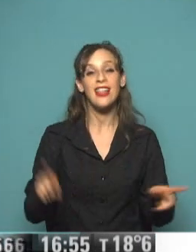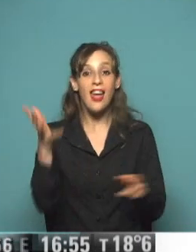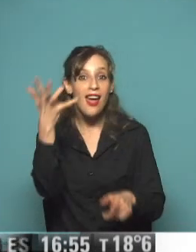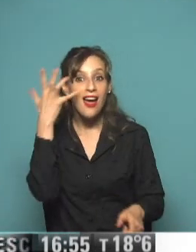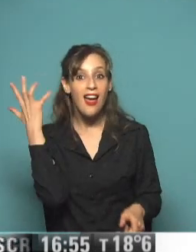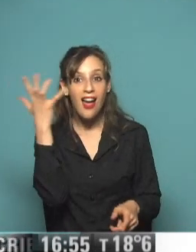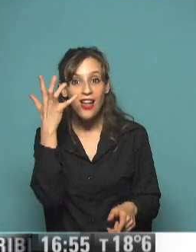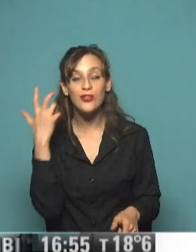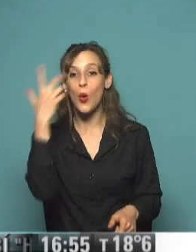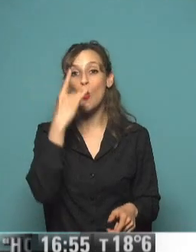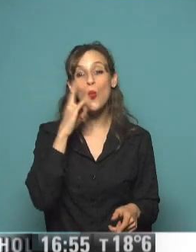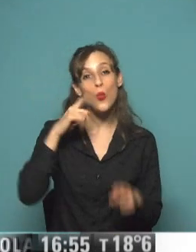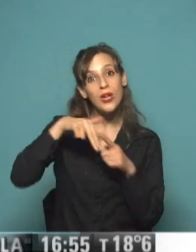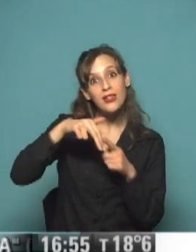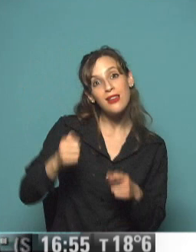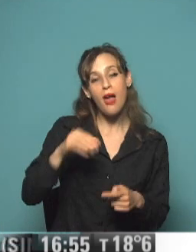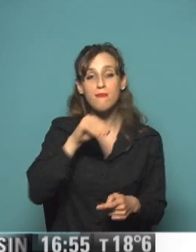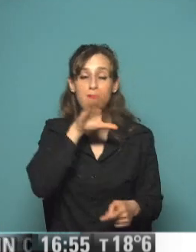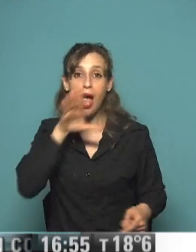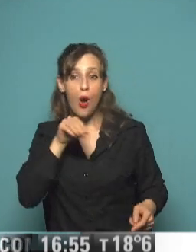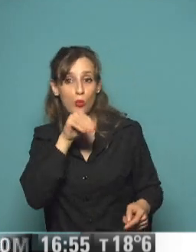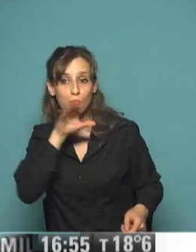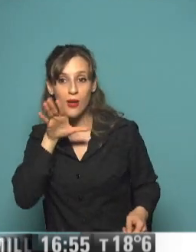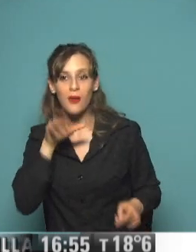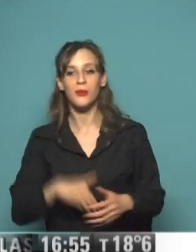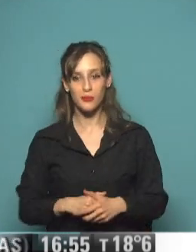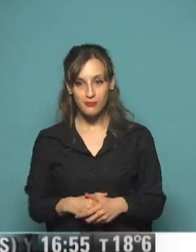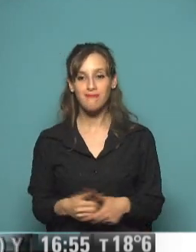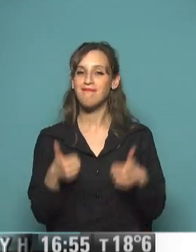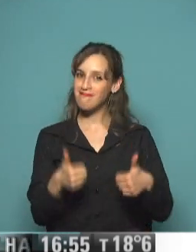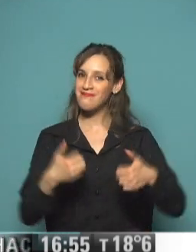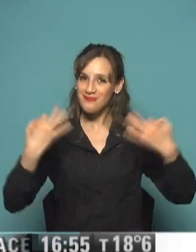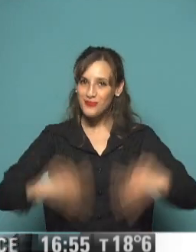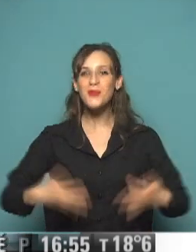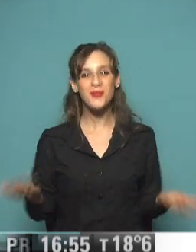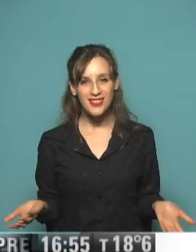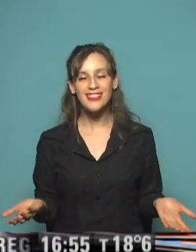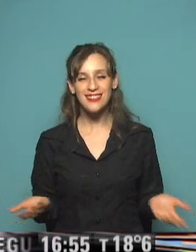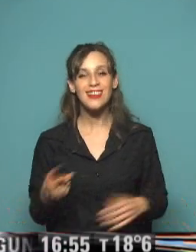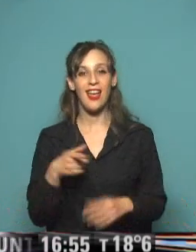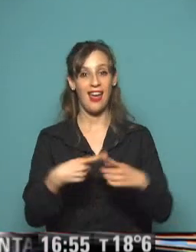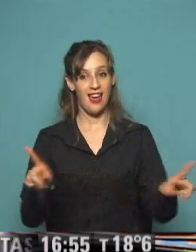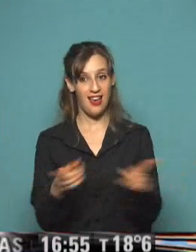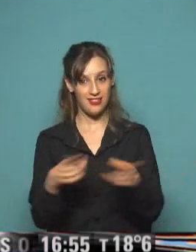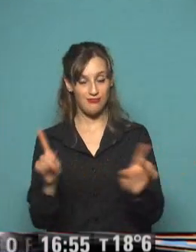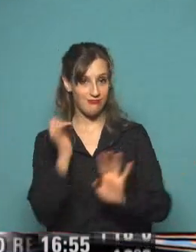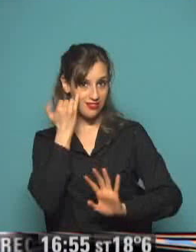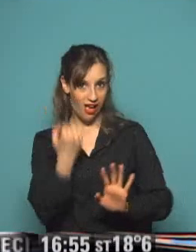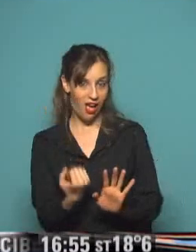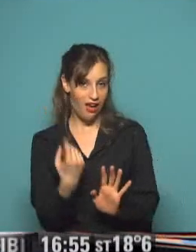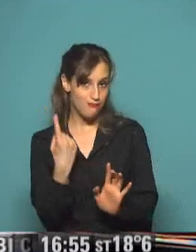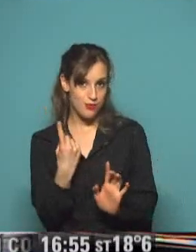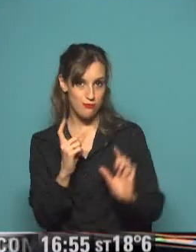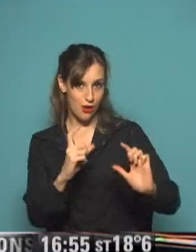Winnie. Miau, miau, miau, miau, miau. Eso. Muy bien. Ahí cantamos la primera estrofa. Primera estrofa,